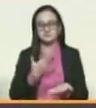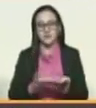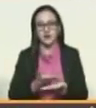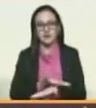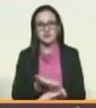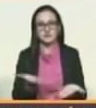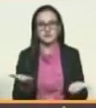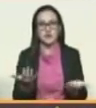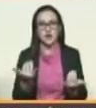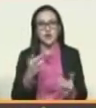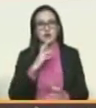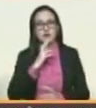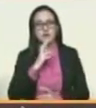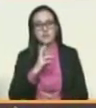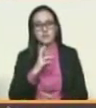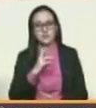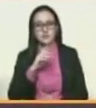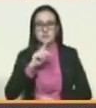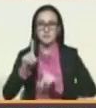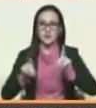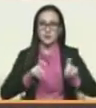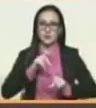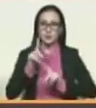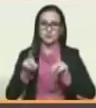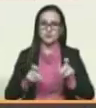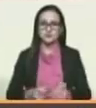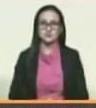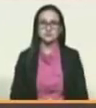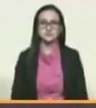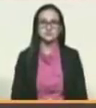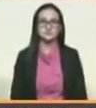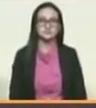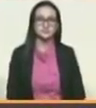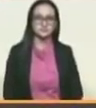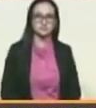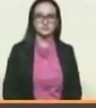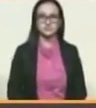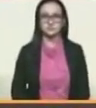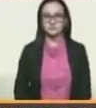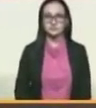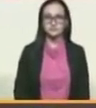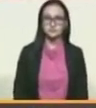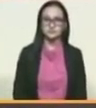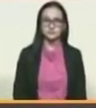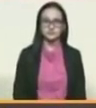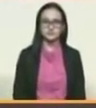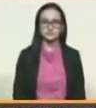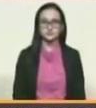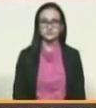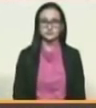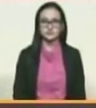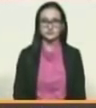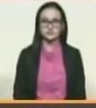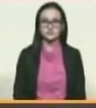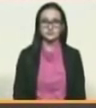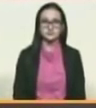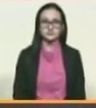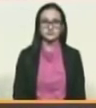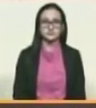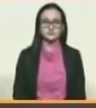gusto vamos a responder las preguntas. Se da inicio el ciclo de preguntas y respuestas con Carlos Rebete, venezolana de televisión.